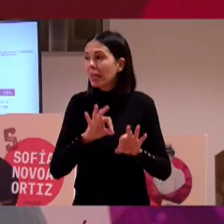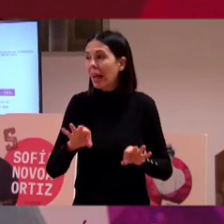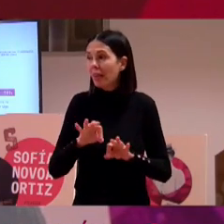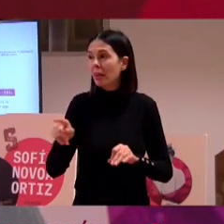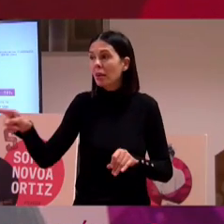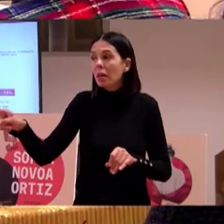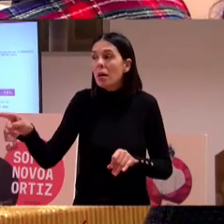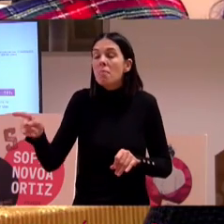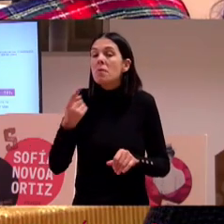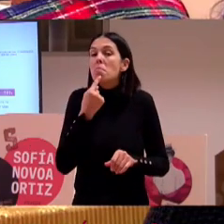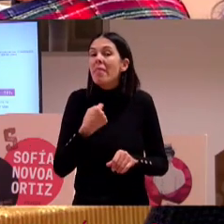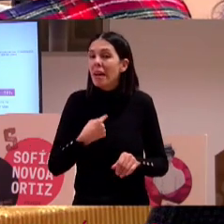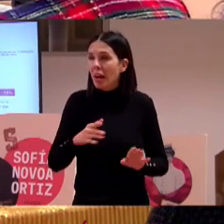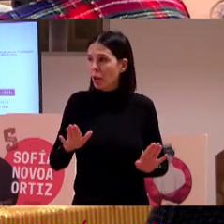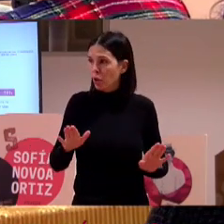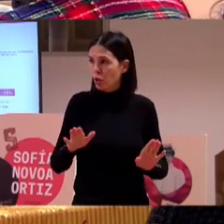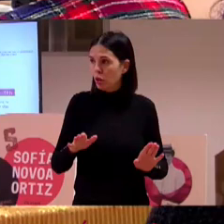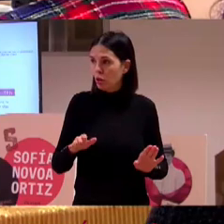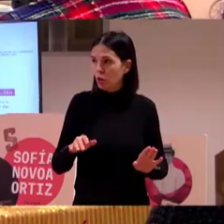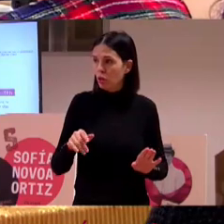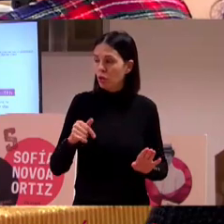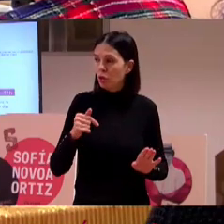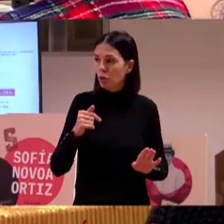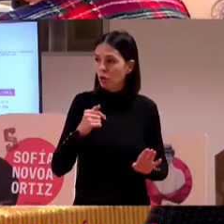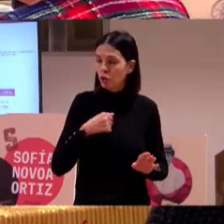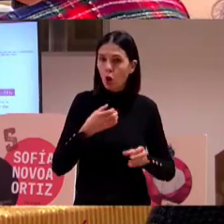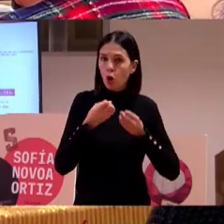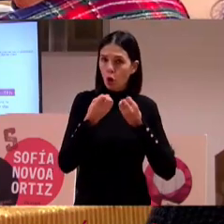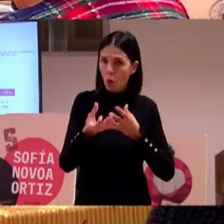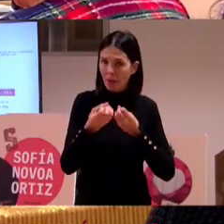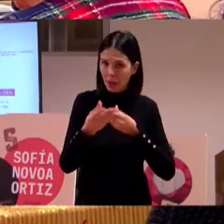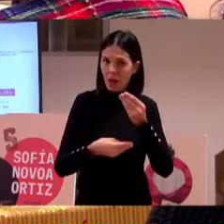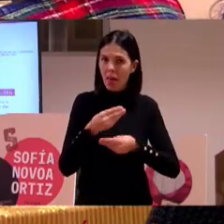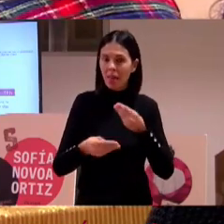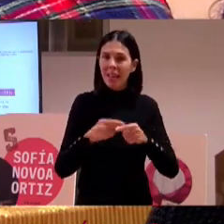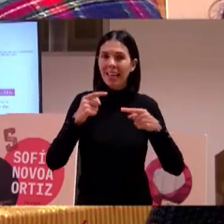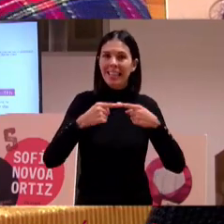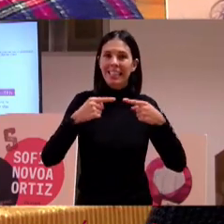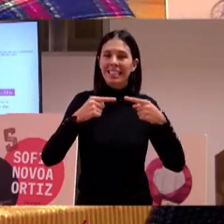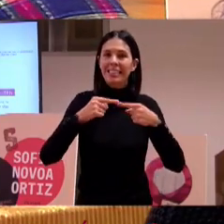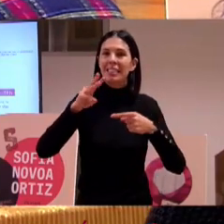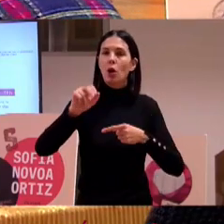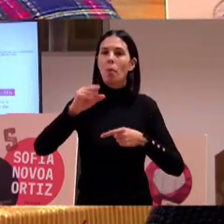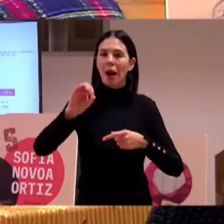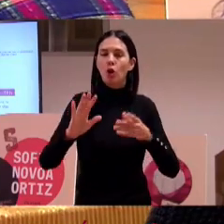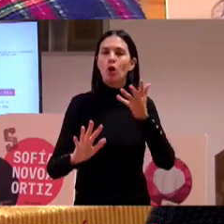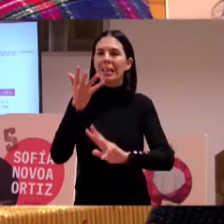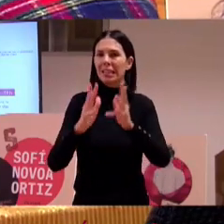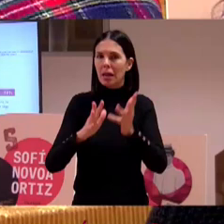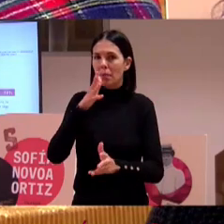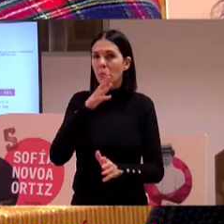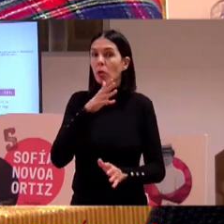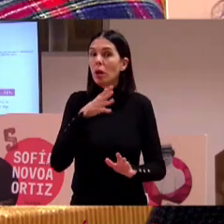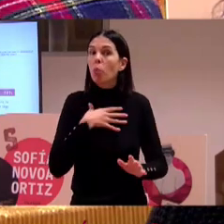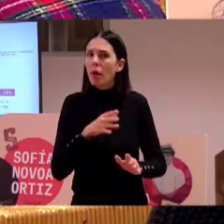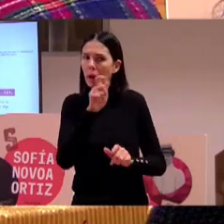Alguien me dijo que después de hacer yo este comentario, el tío Paco las quemó. No vaya a ser que alguien las lea, que son muy íntimas, me lo creo.